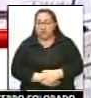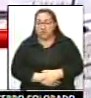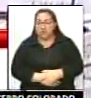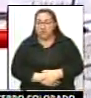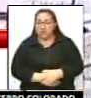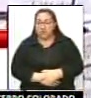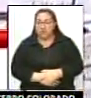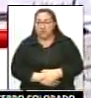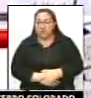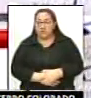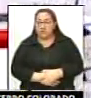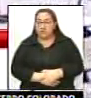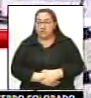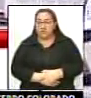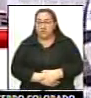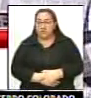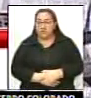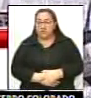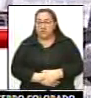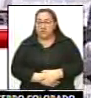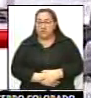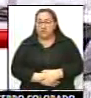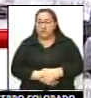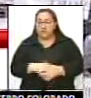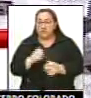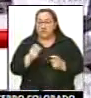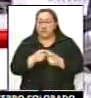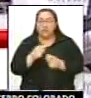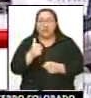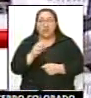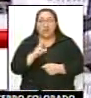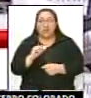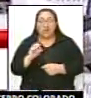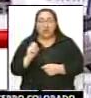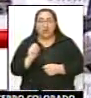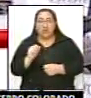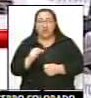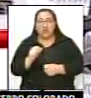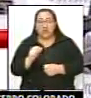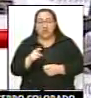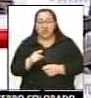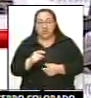A lo que la colega Mercedes Arauz nos explica, si eso